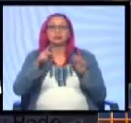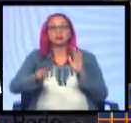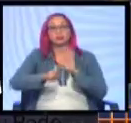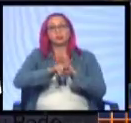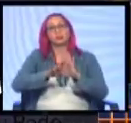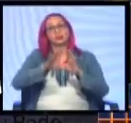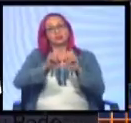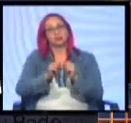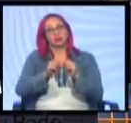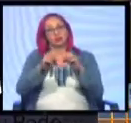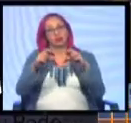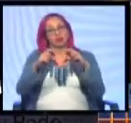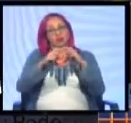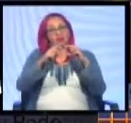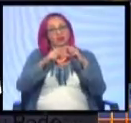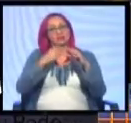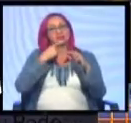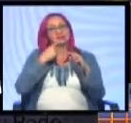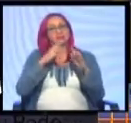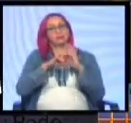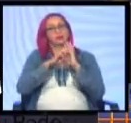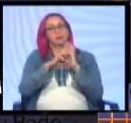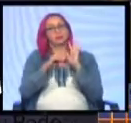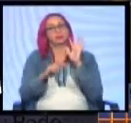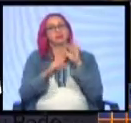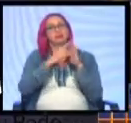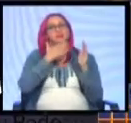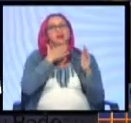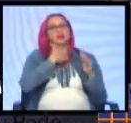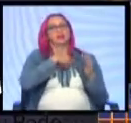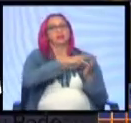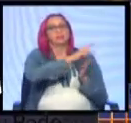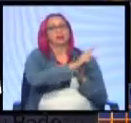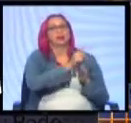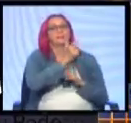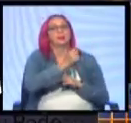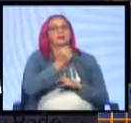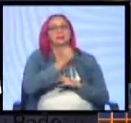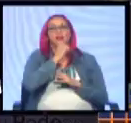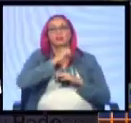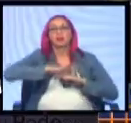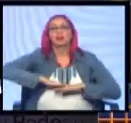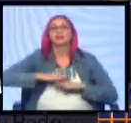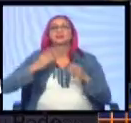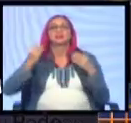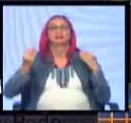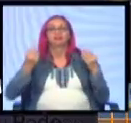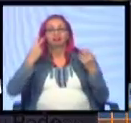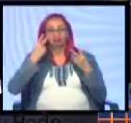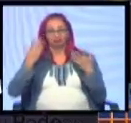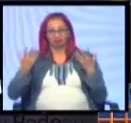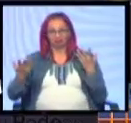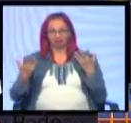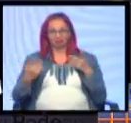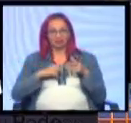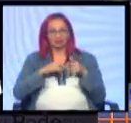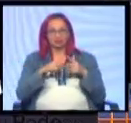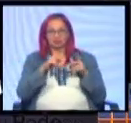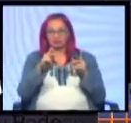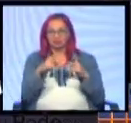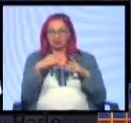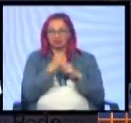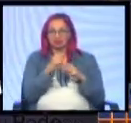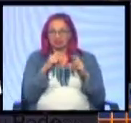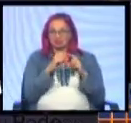prohibido hacer una rifa. Dice, si estoy mal y tengo que pagar la pensión y no me alcanza y tengo que... es que la gente hace